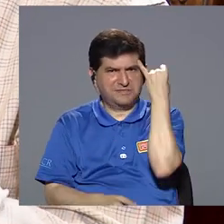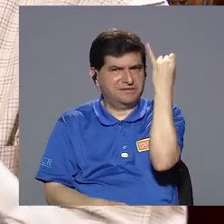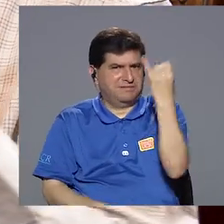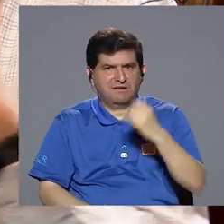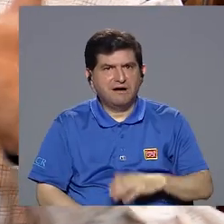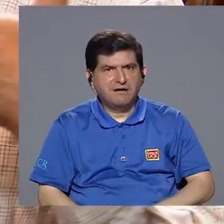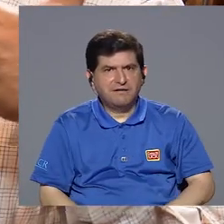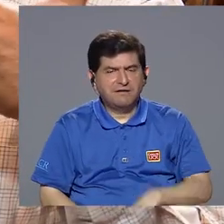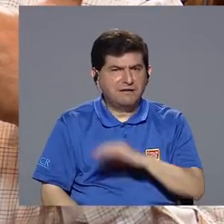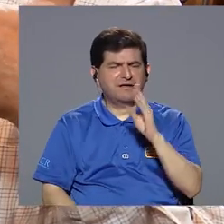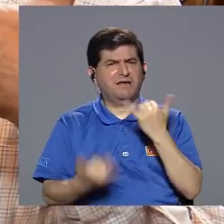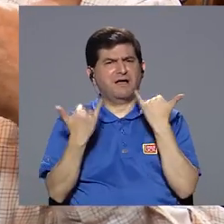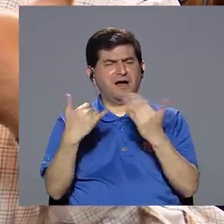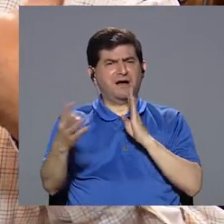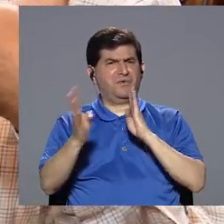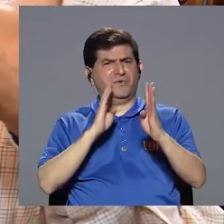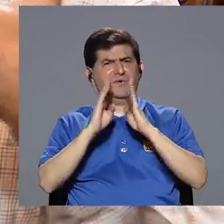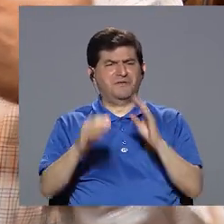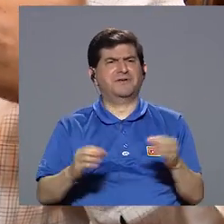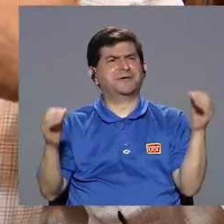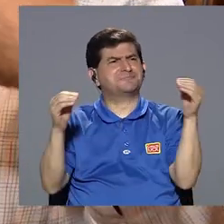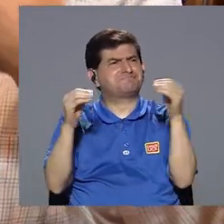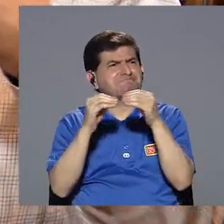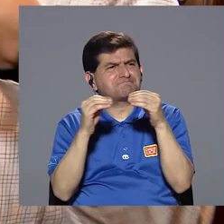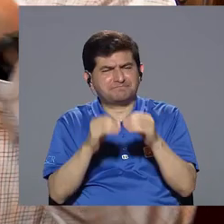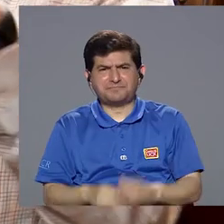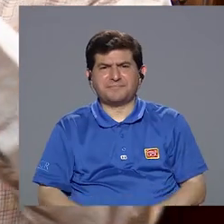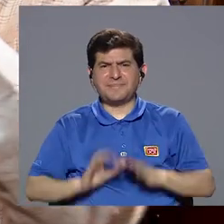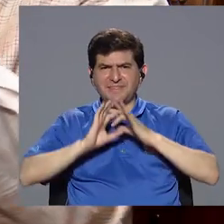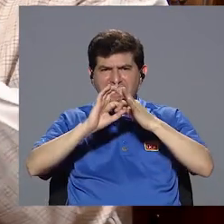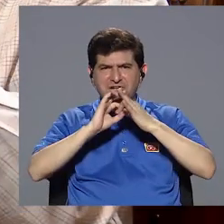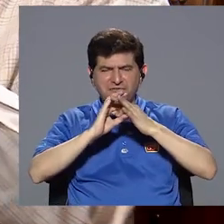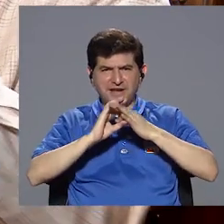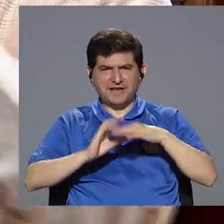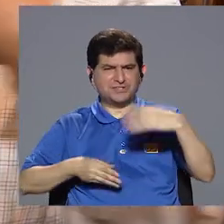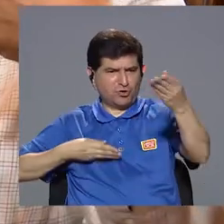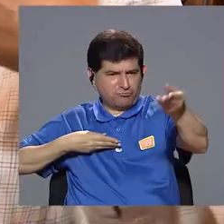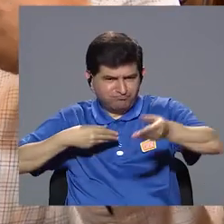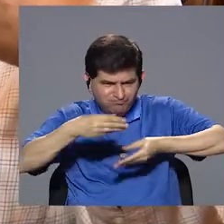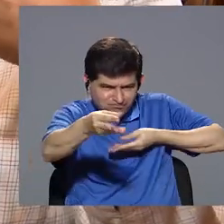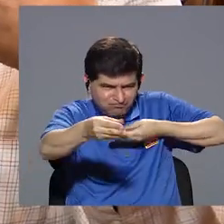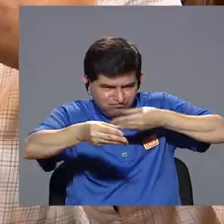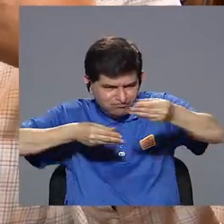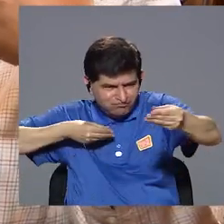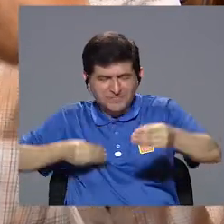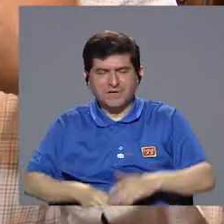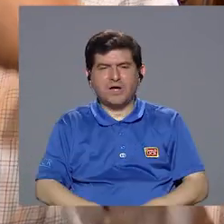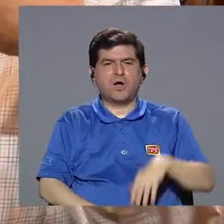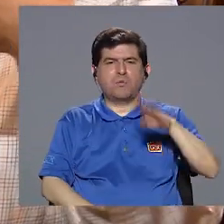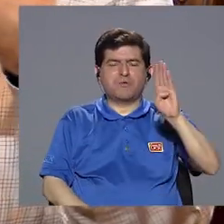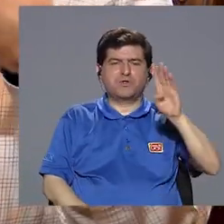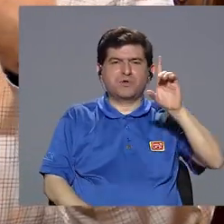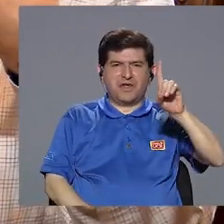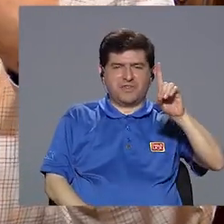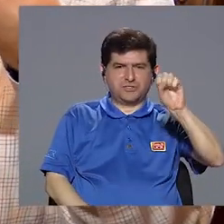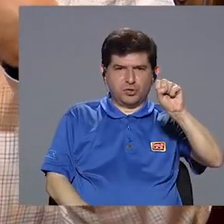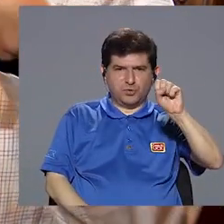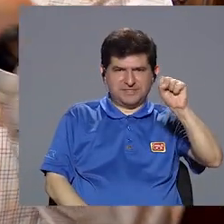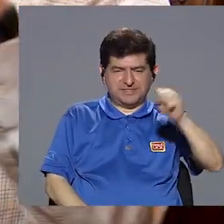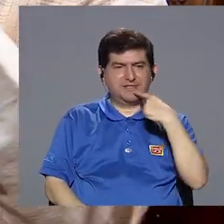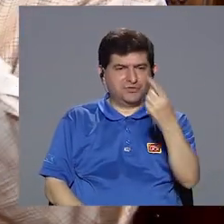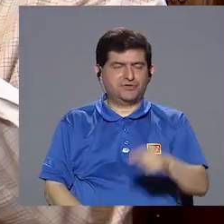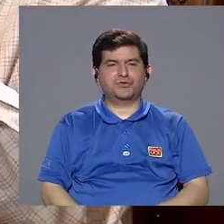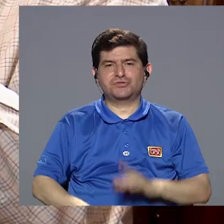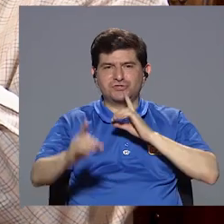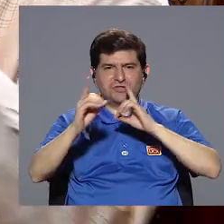ese concepto y se habla en mucho más de una relación dialógica de lo que una aventura de souza santos ha llamado